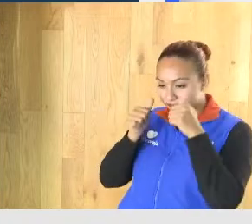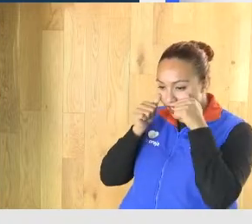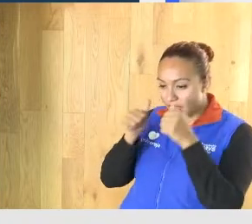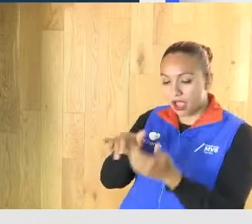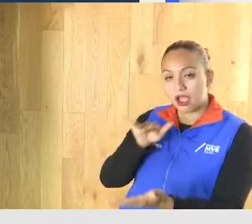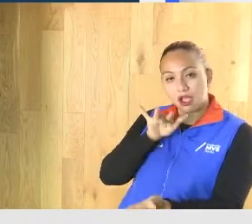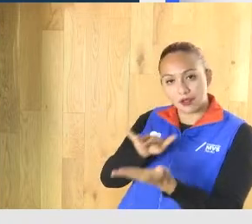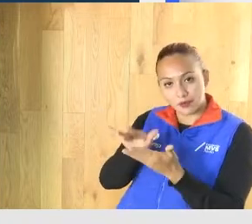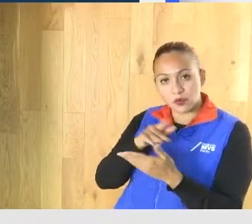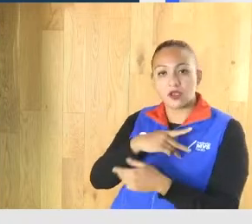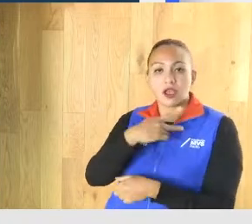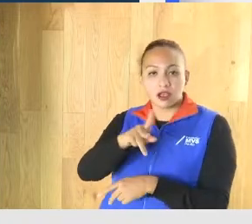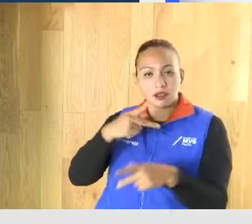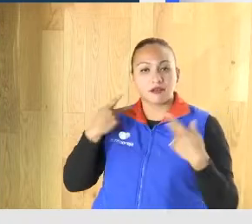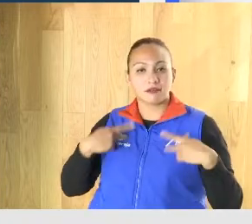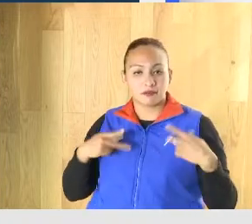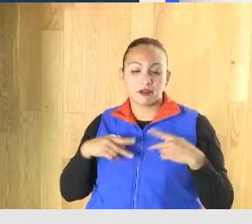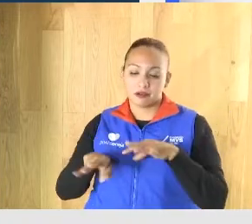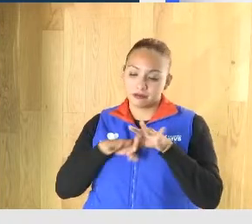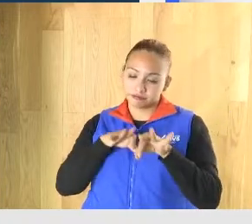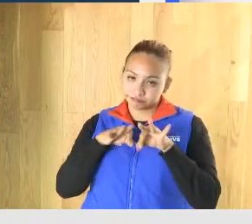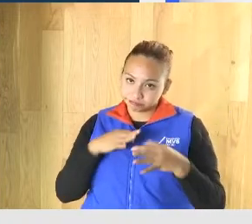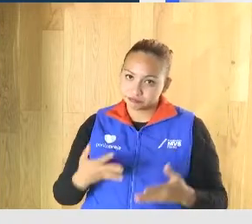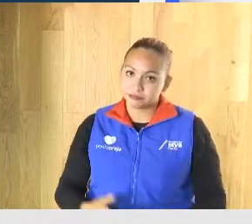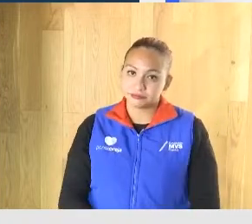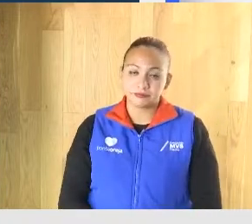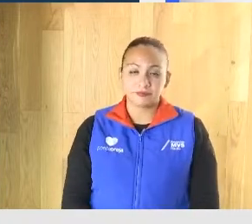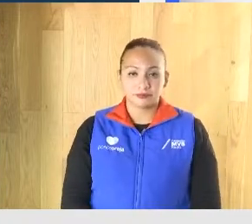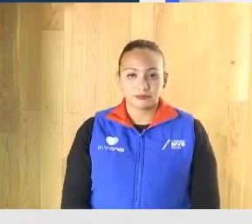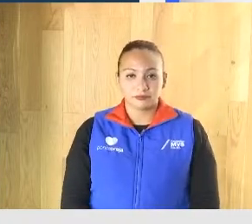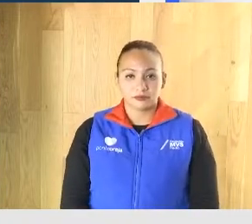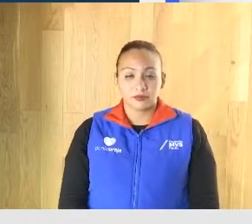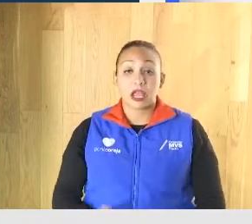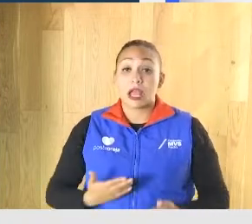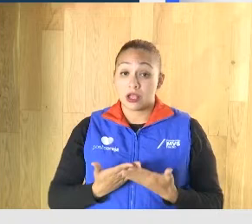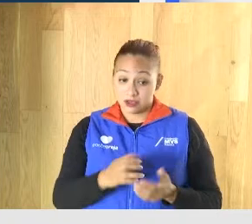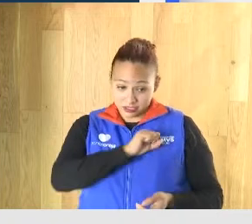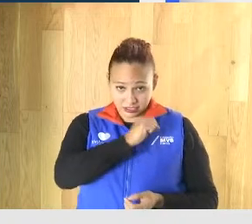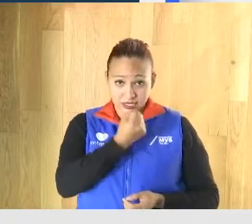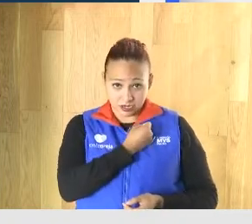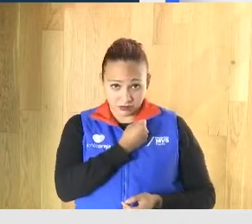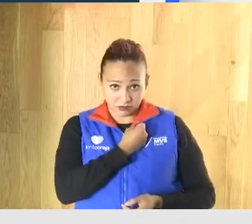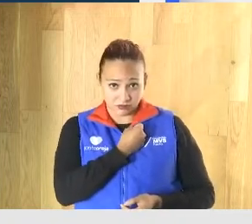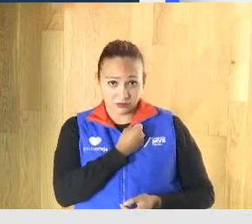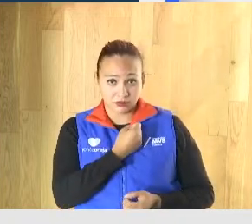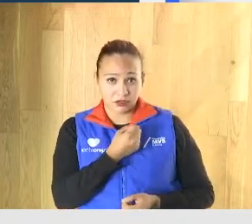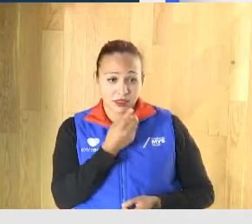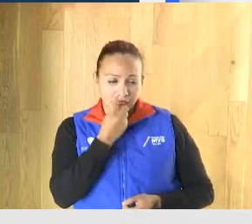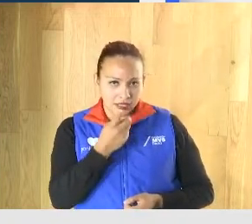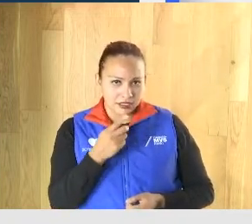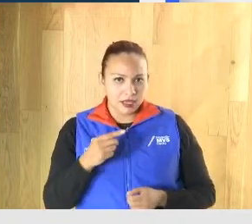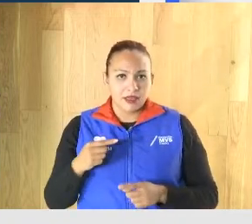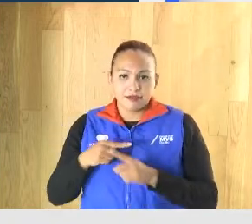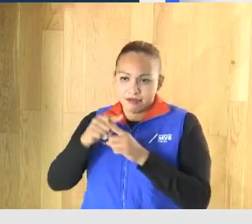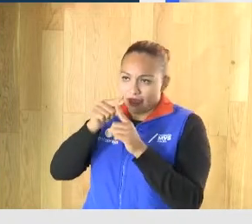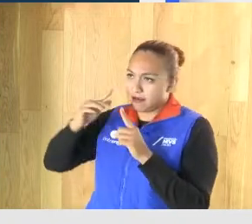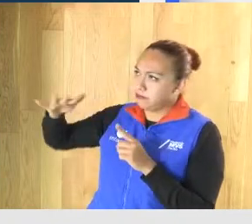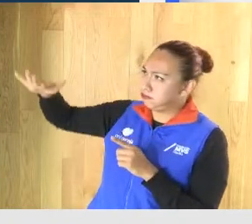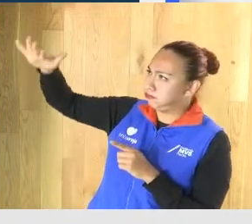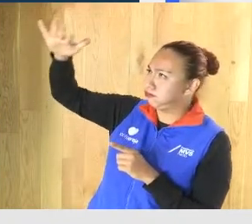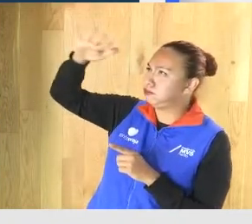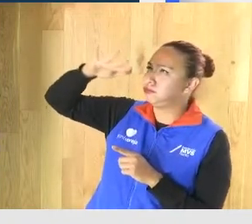y bienestar en sus empleados. También salud, hablando de ese vínculo entre cambio climático y salud